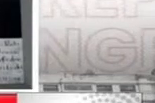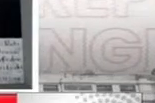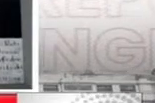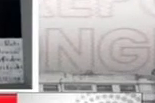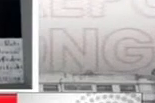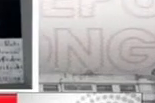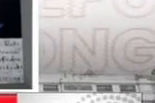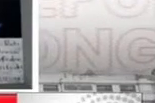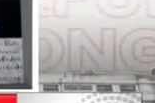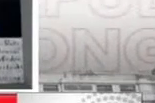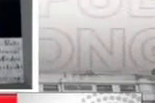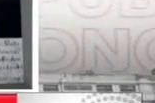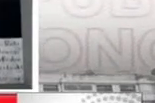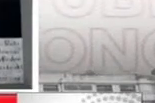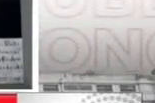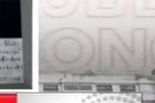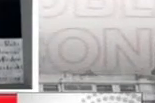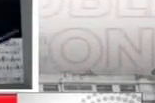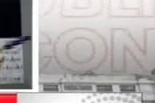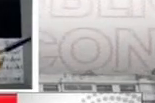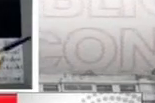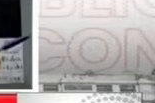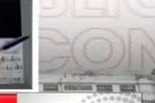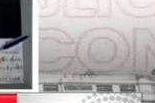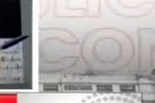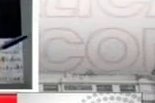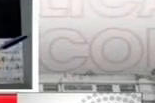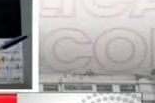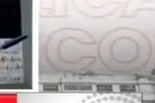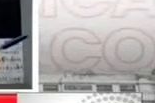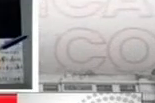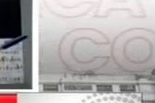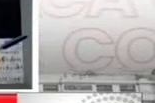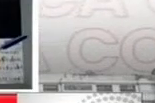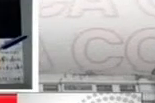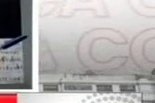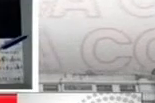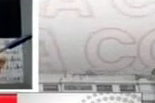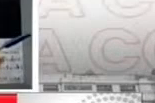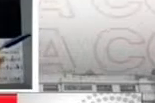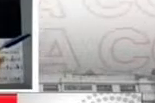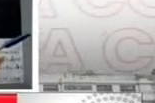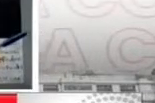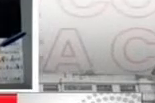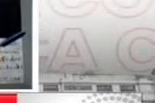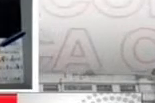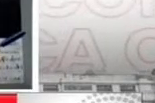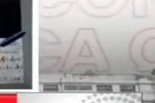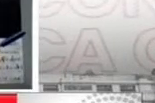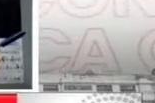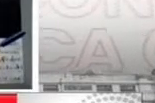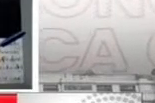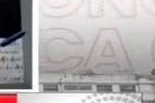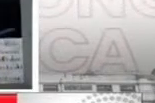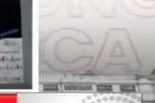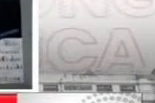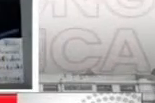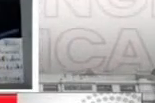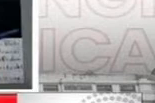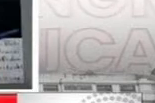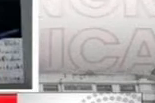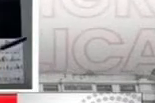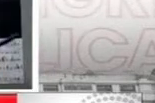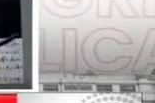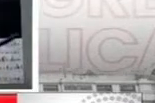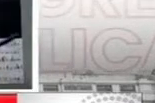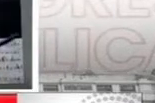de poca especialización, pero muy necesario para la zona. Pero tenemos esto que conversarlo con el gobierno regional para ver si tiene los